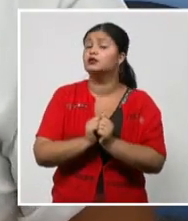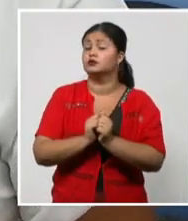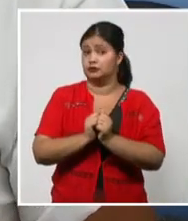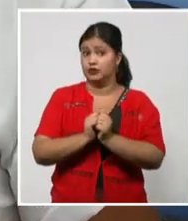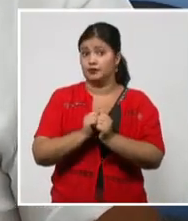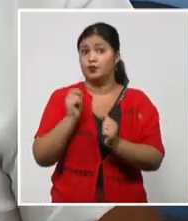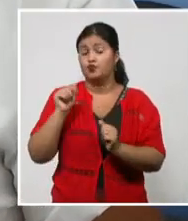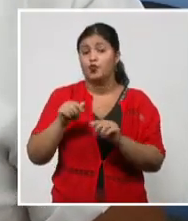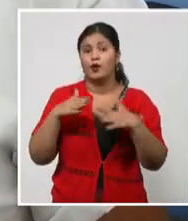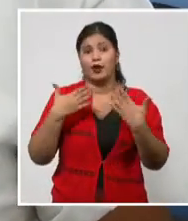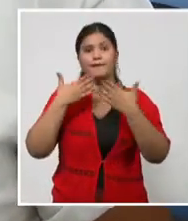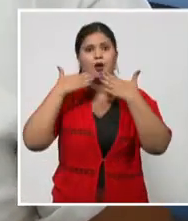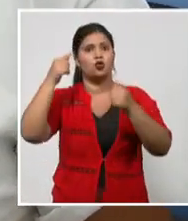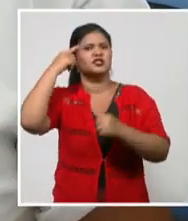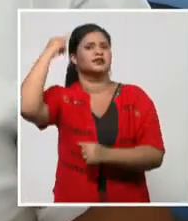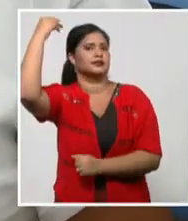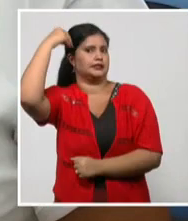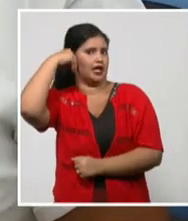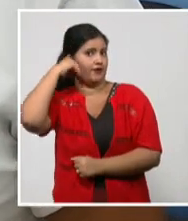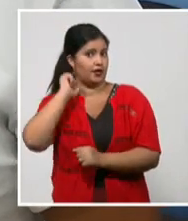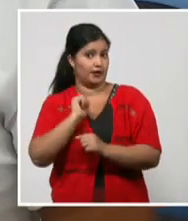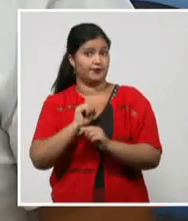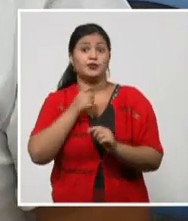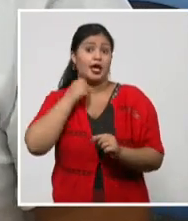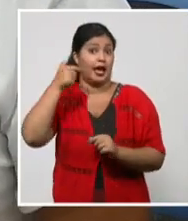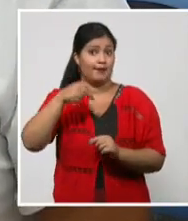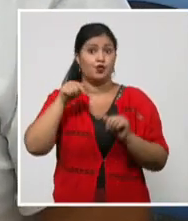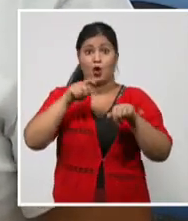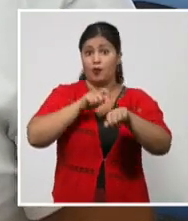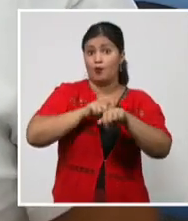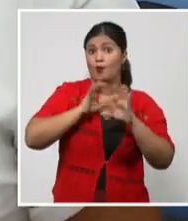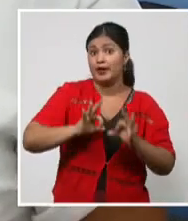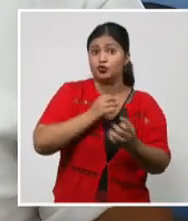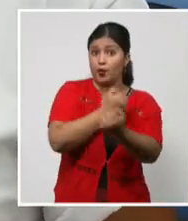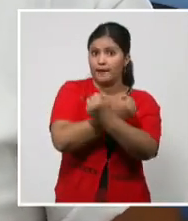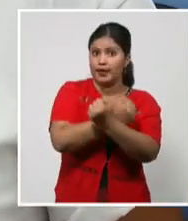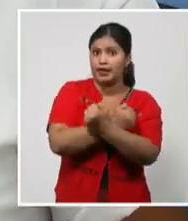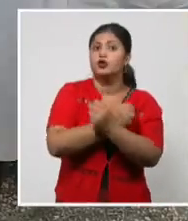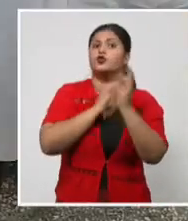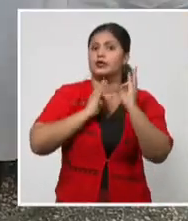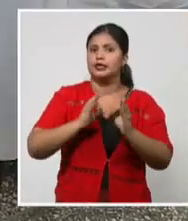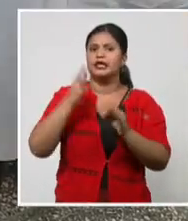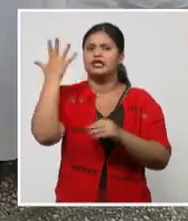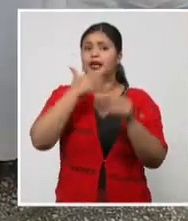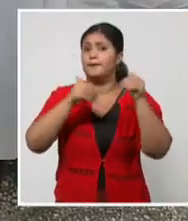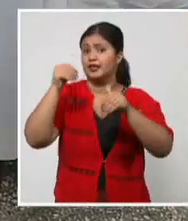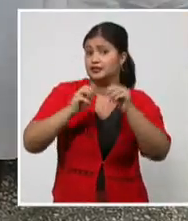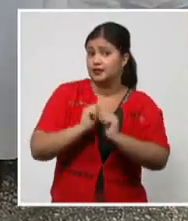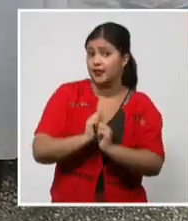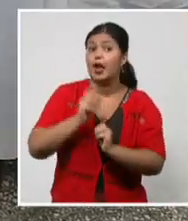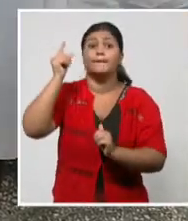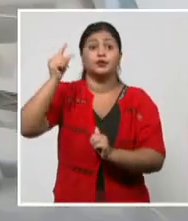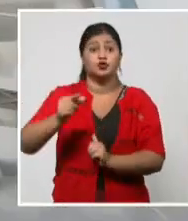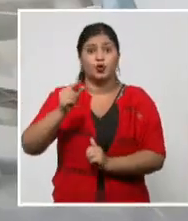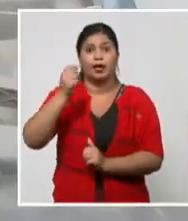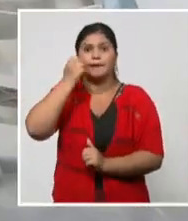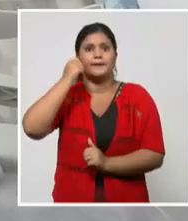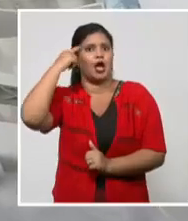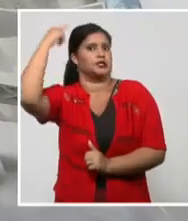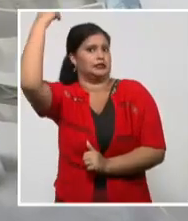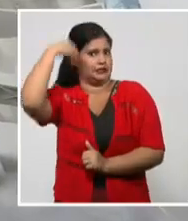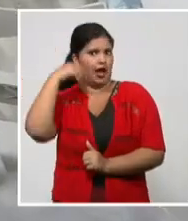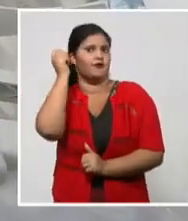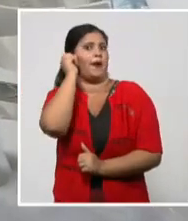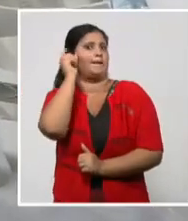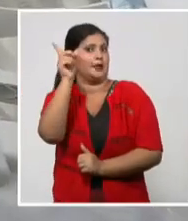y cuando como creamos un equipo de trabajo actúa siempre el más experto cuenta con equipamiento maniquíes e